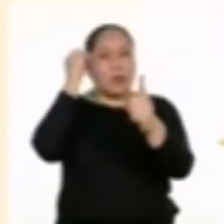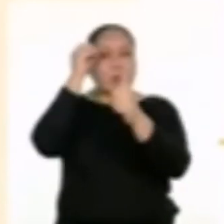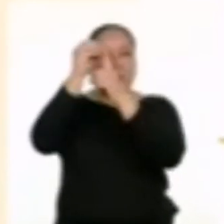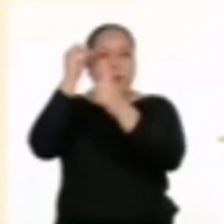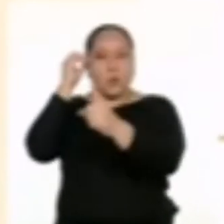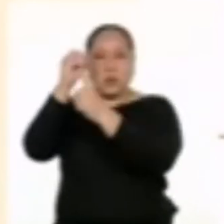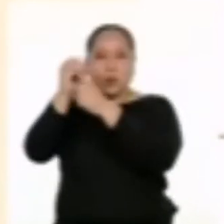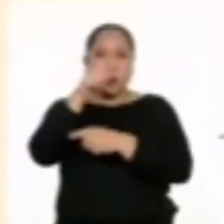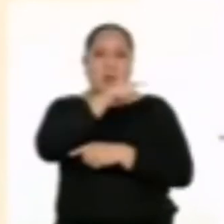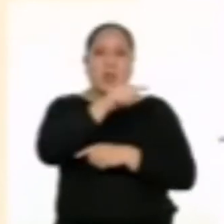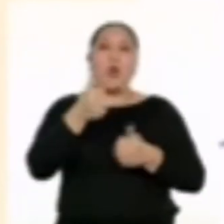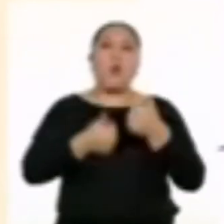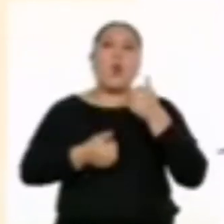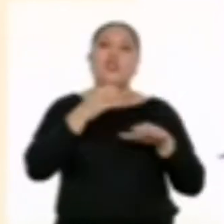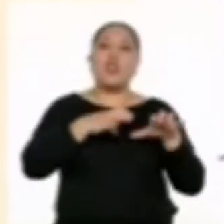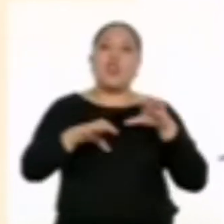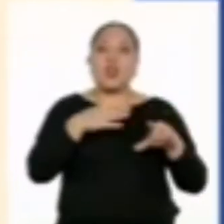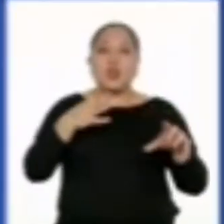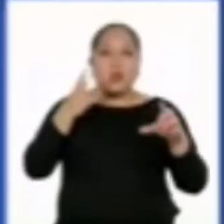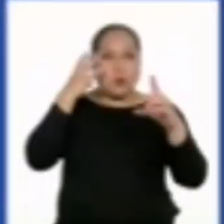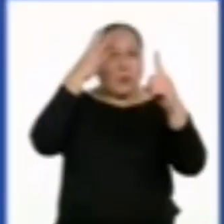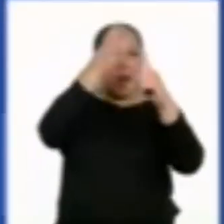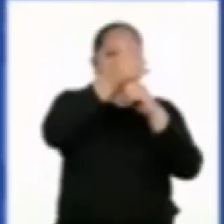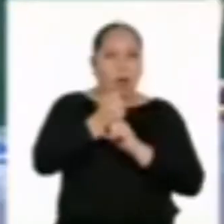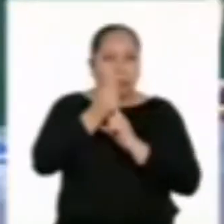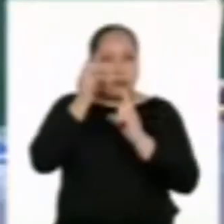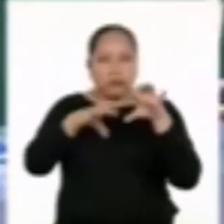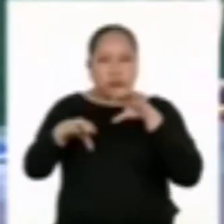a ellos, acciones para alcanzarlos.